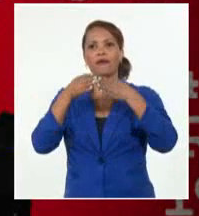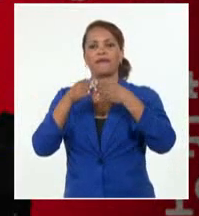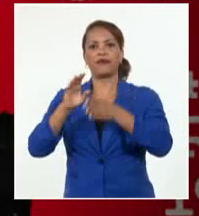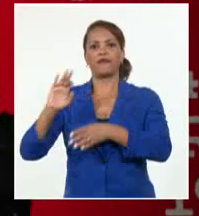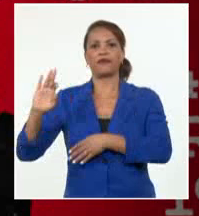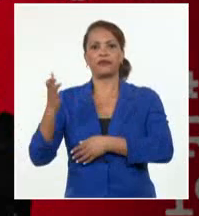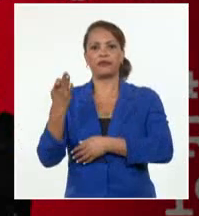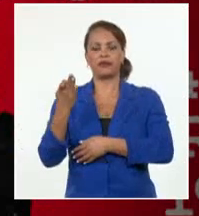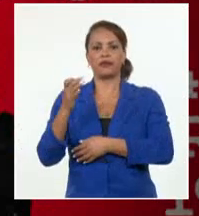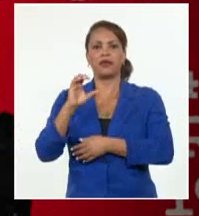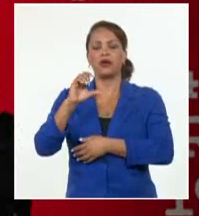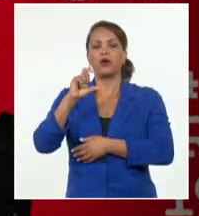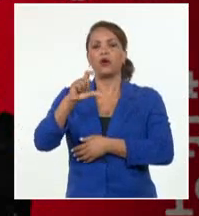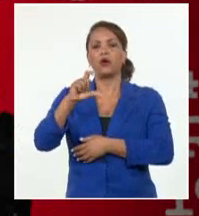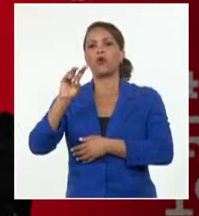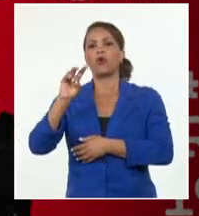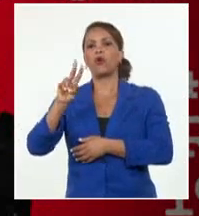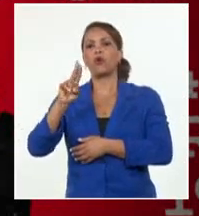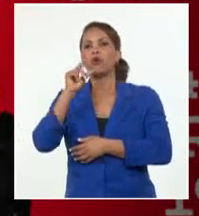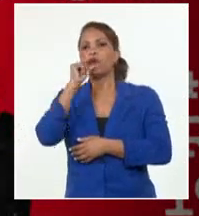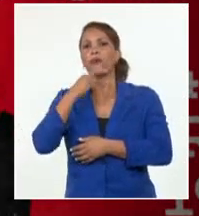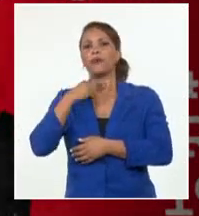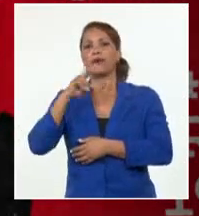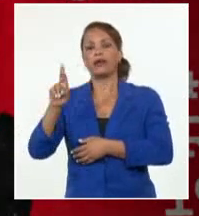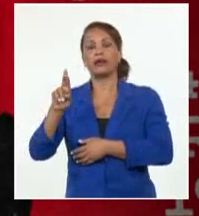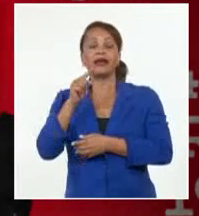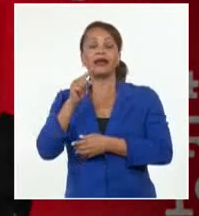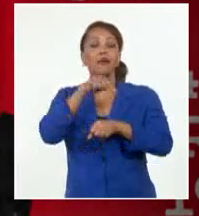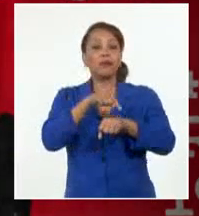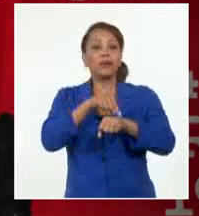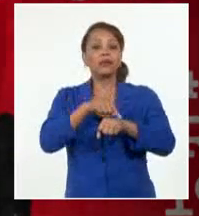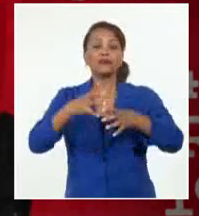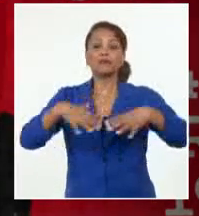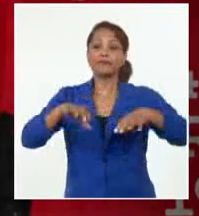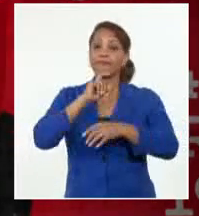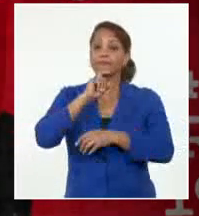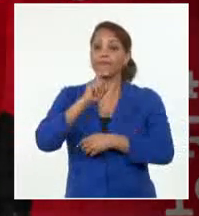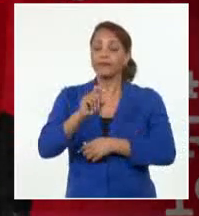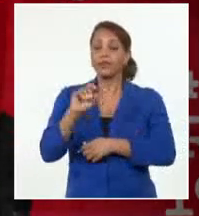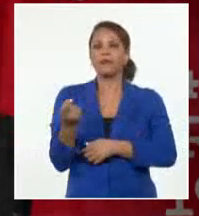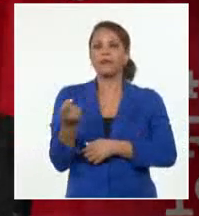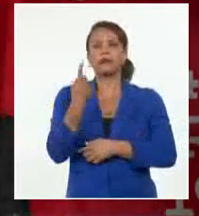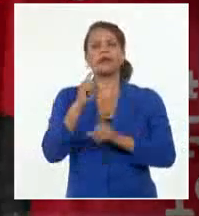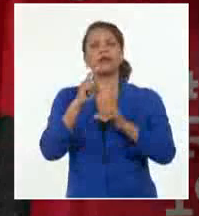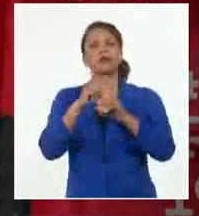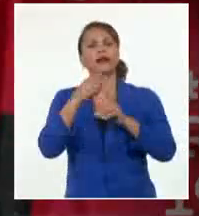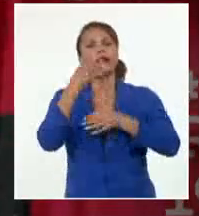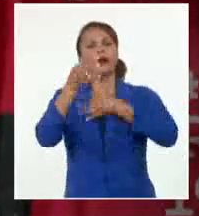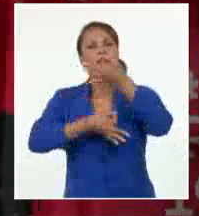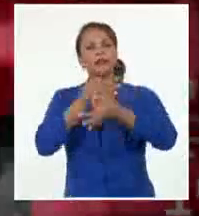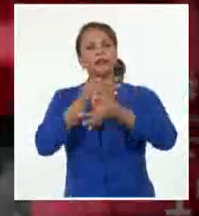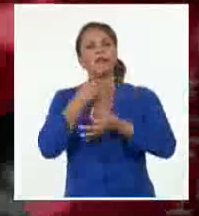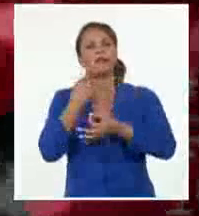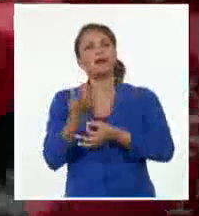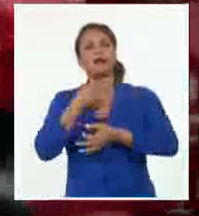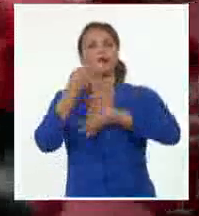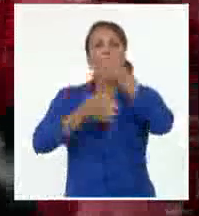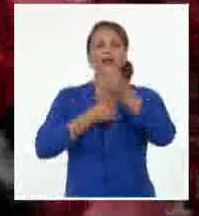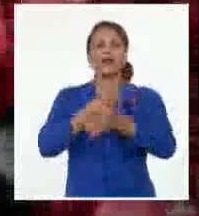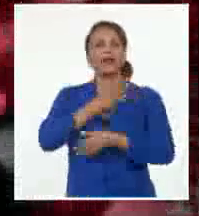cubre en medio de la consternación sus primeras palabras fueron para recoger el dolor que